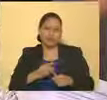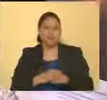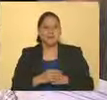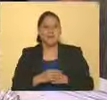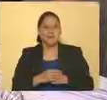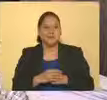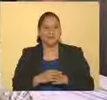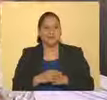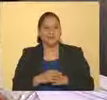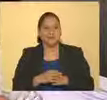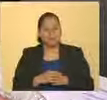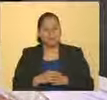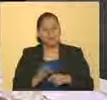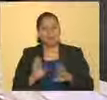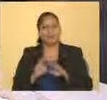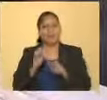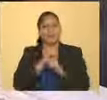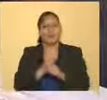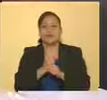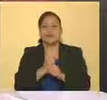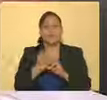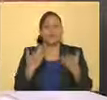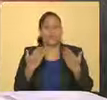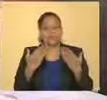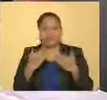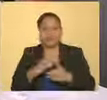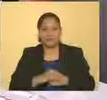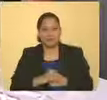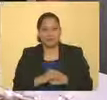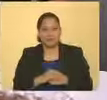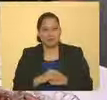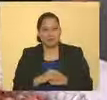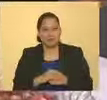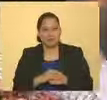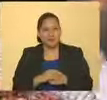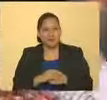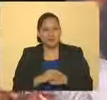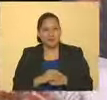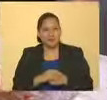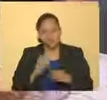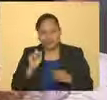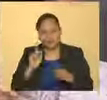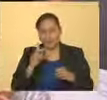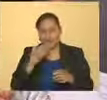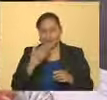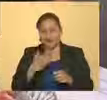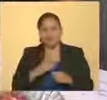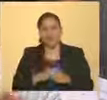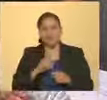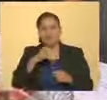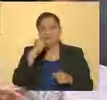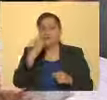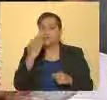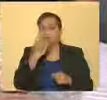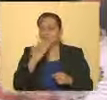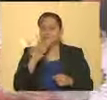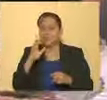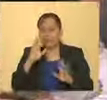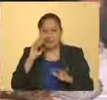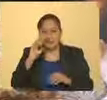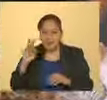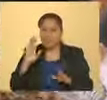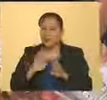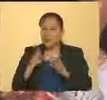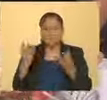receta. ¿Verdad? Ya el por ahí metí el dedo no para probar. Toca usted, claro. Ya quedó. Listísima. Okay. Oye, Ana Cati, muy delicioso. No, pero qué maravilla. ¿Ya vieron qué